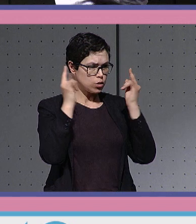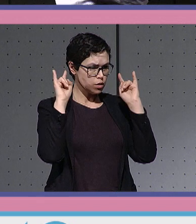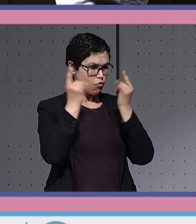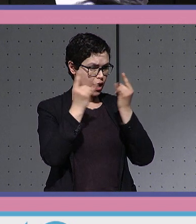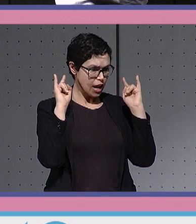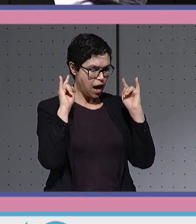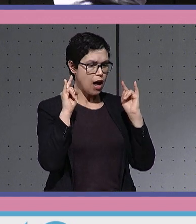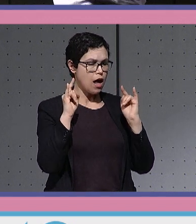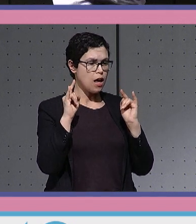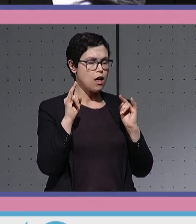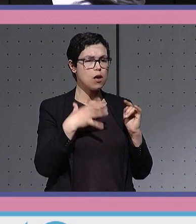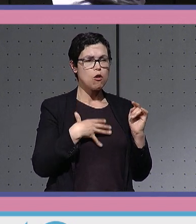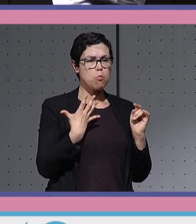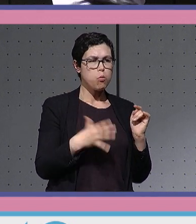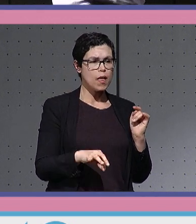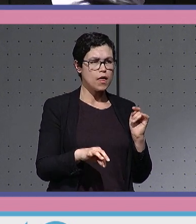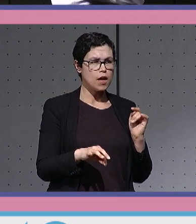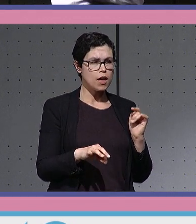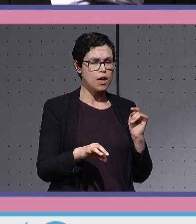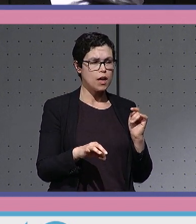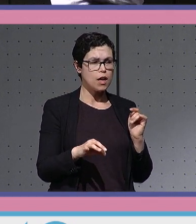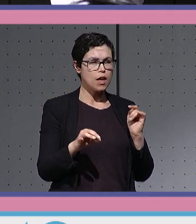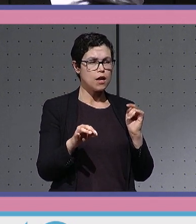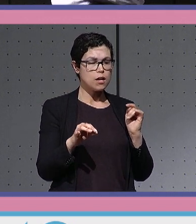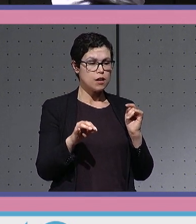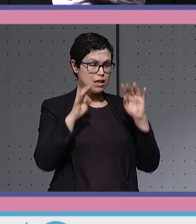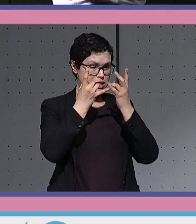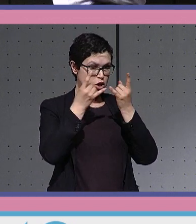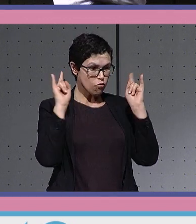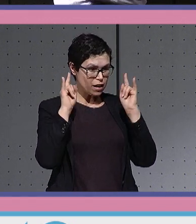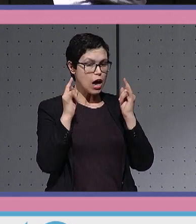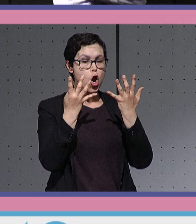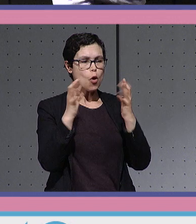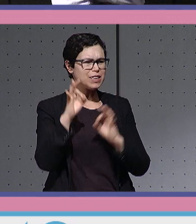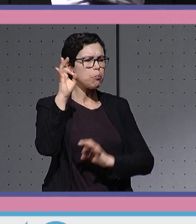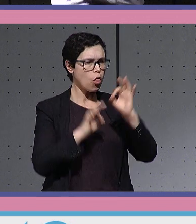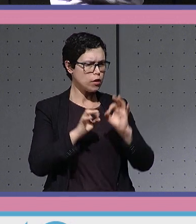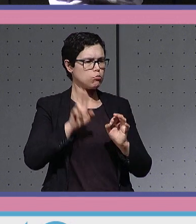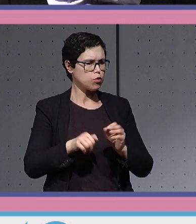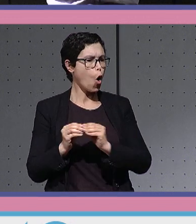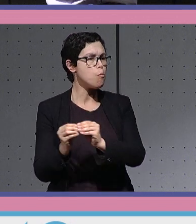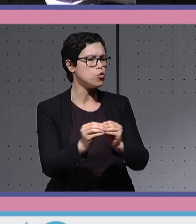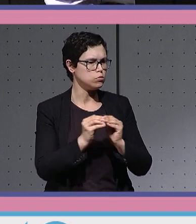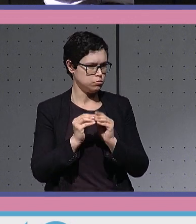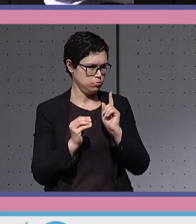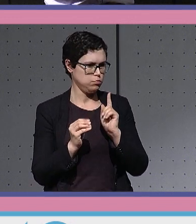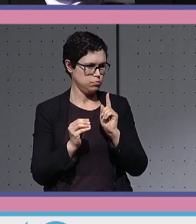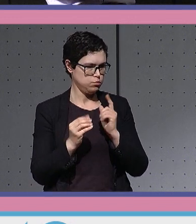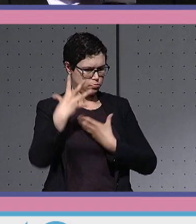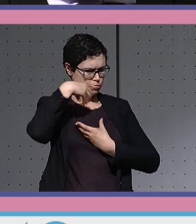solamente menos del 10%, o sea, el 90% de la variación en esquizofrenia es común. En TEA es menor, pero es